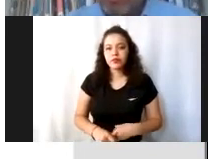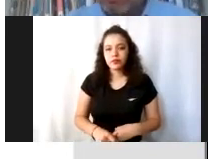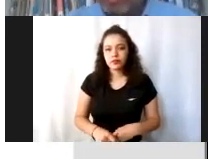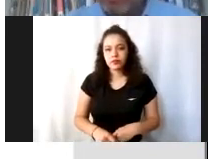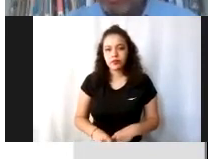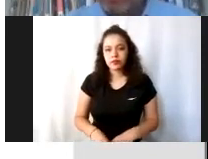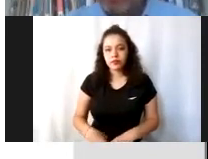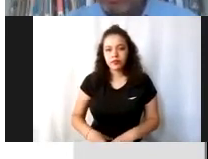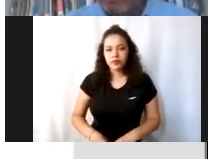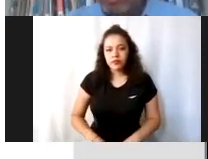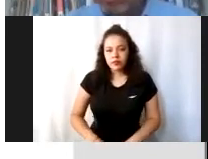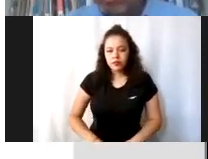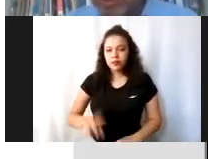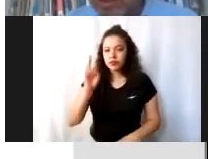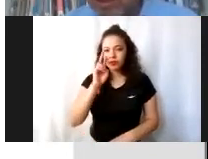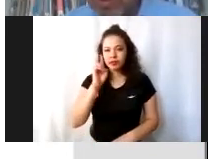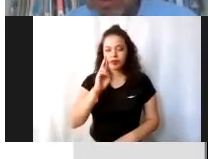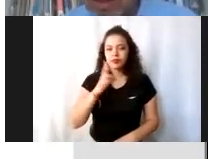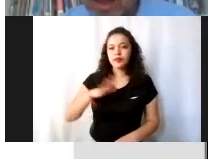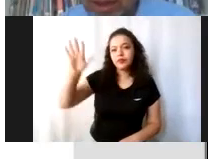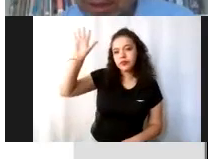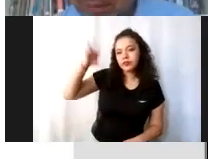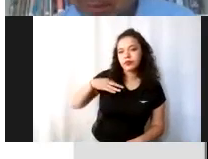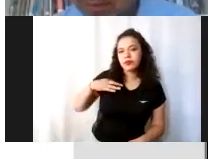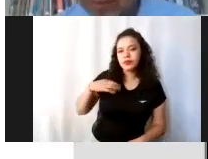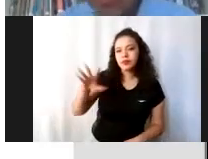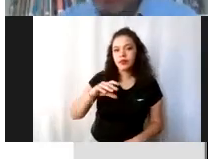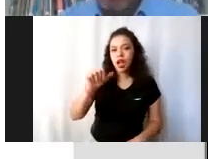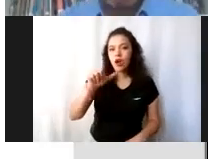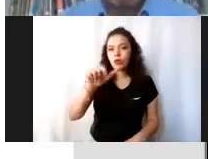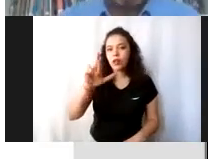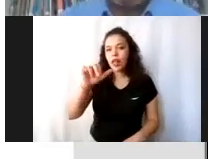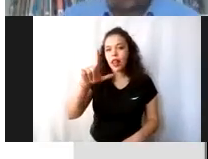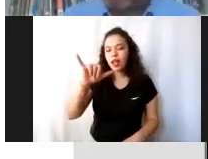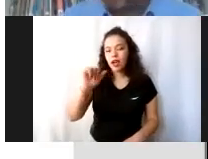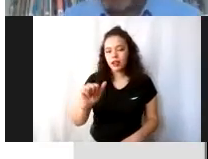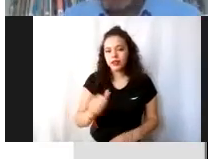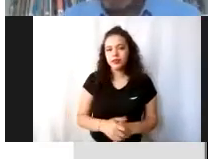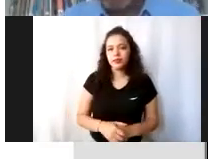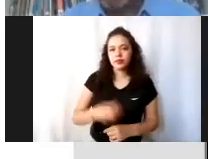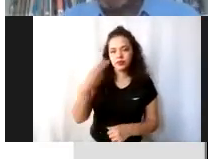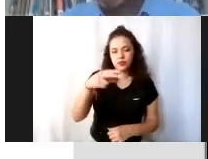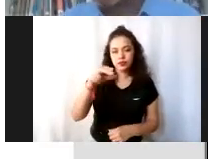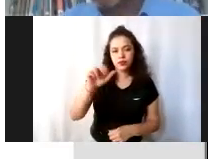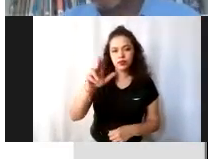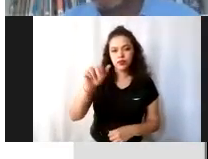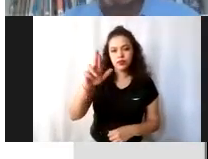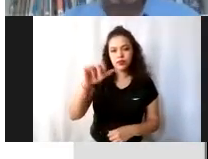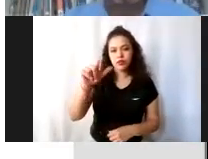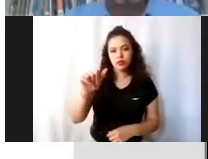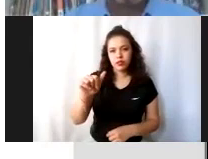¿Alguien? A ver, vamos a ver. De manera voluntaria, ¿qué les parece? ¿Aurelia? Aquí tengo el nombre de Aurelia, me apareció por orden